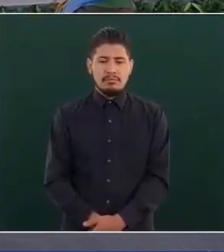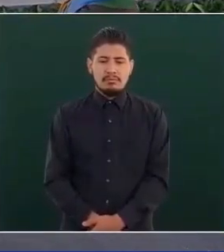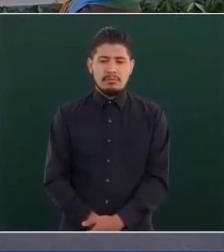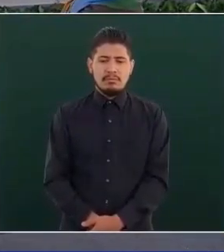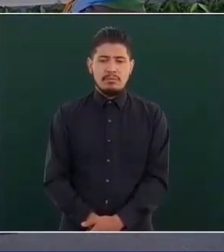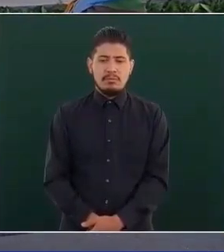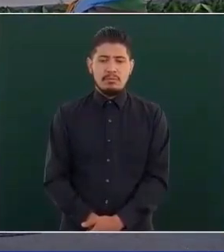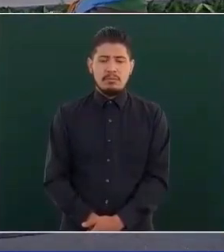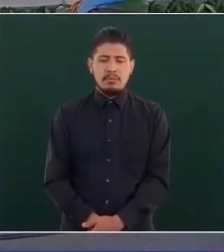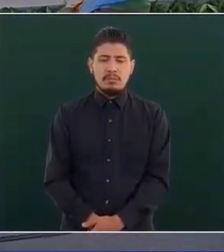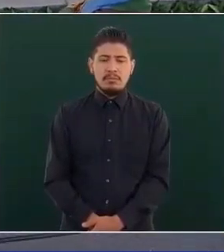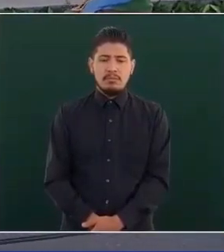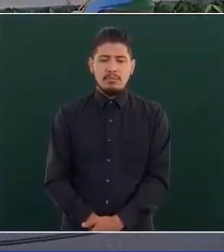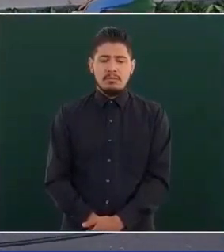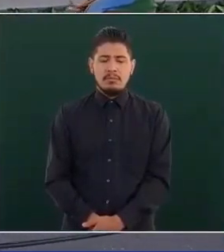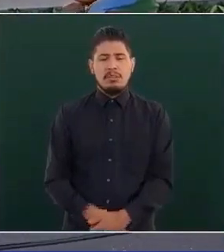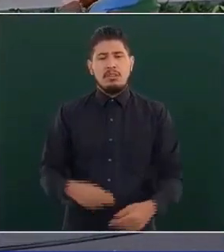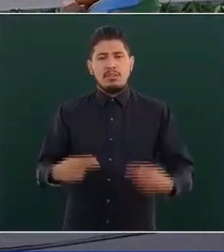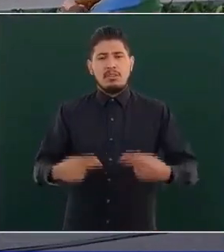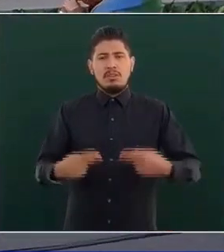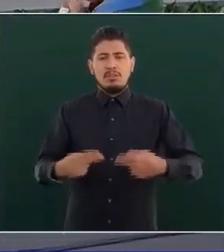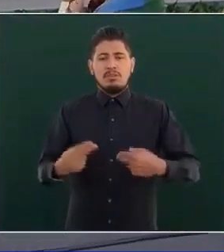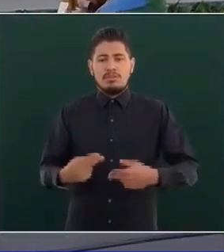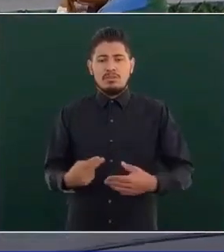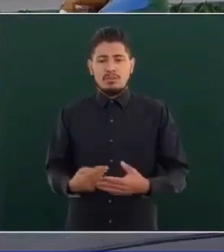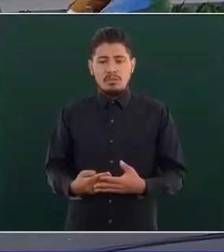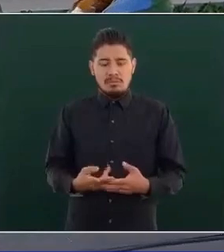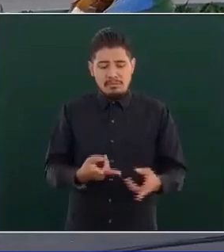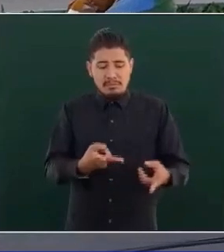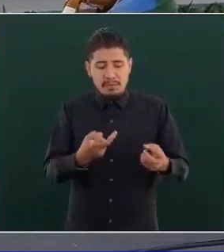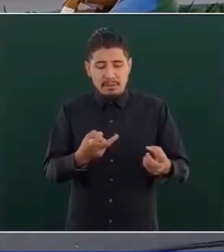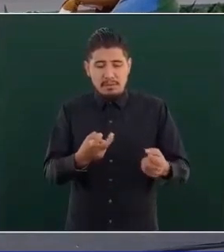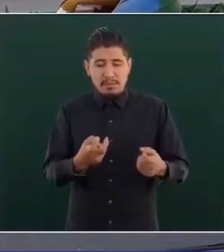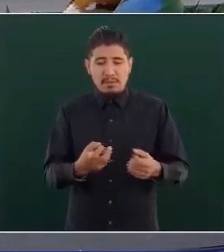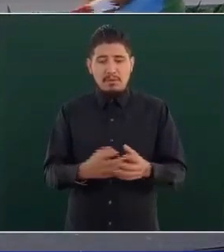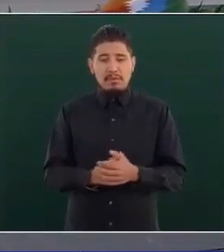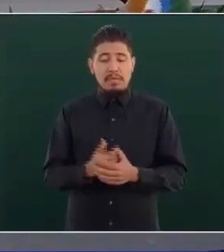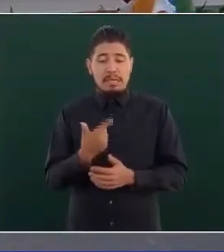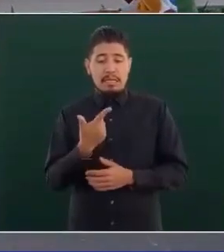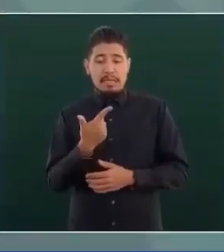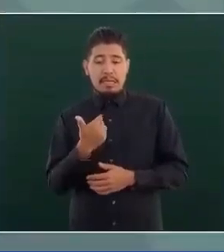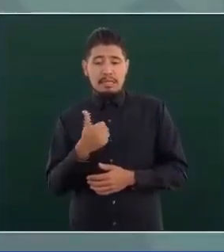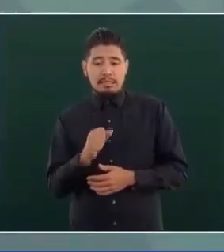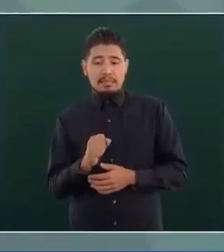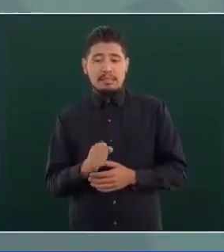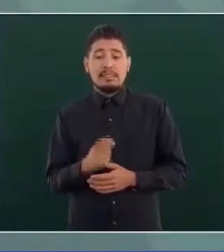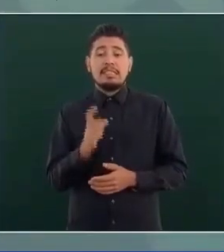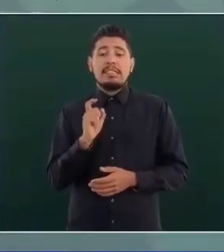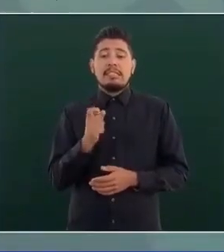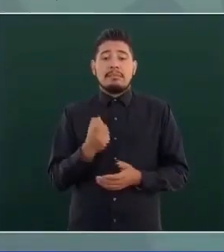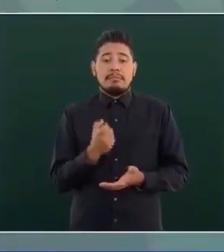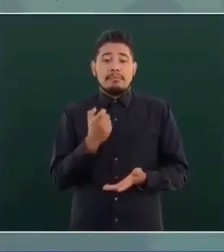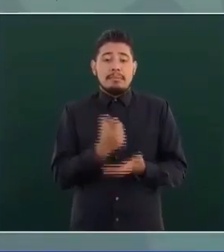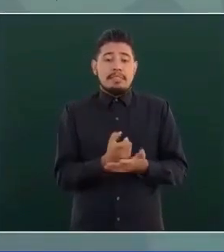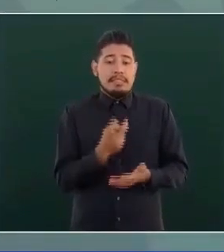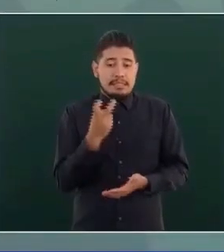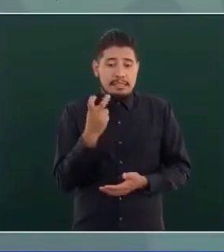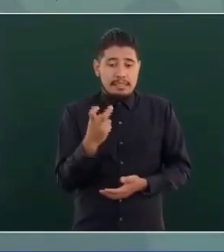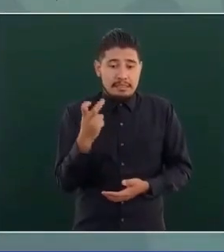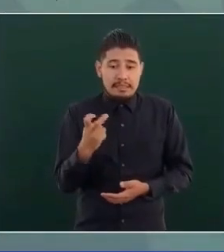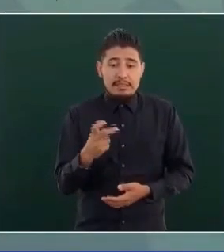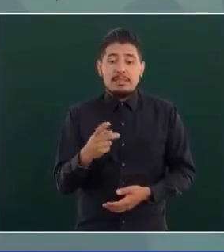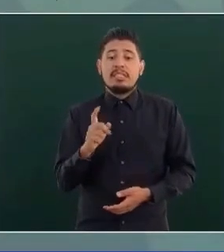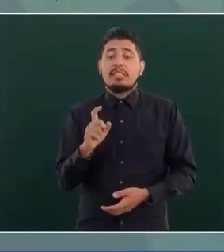Hicieron el negocio jugoso del gas. ¿Quién paga eso? ¿Quién